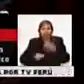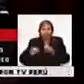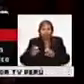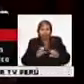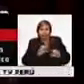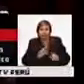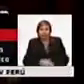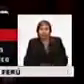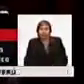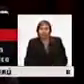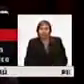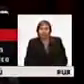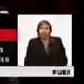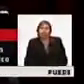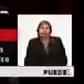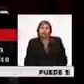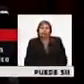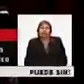él.